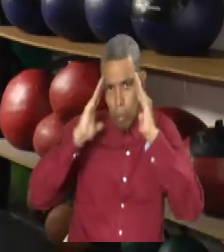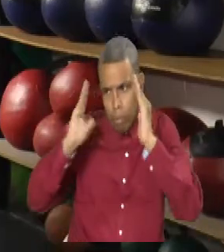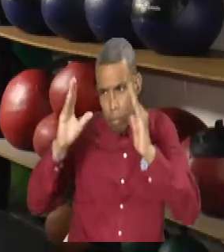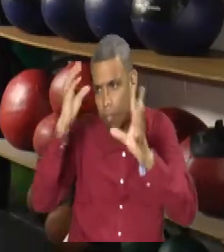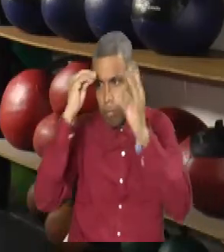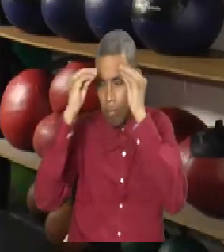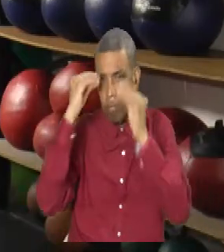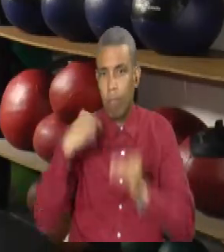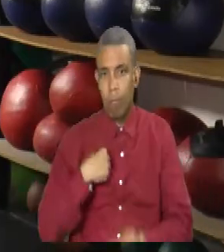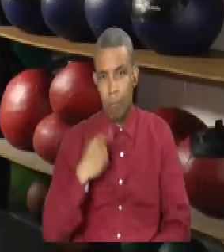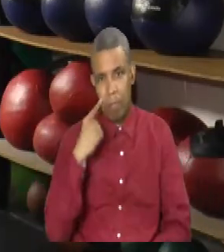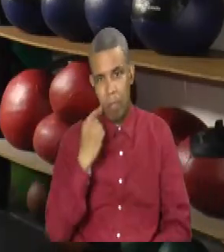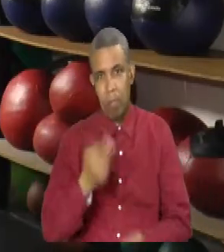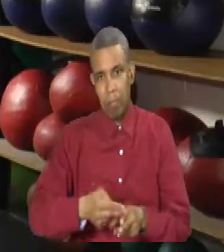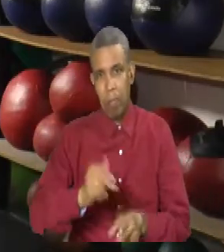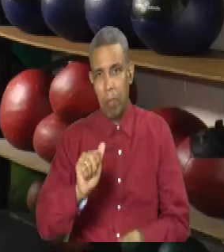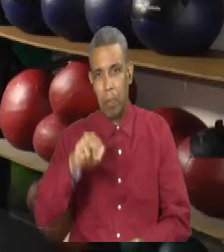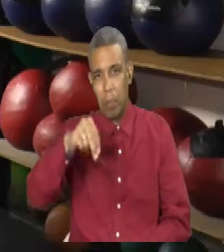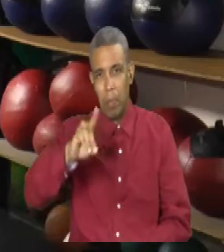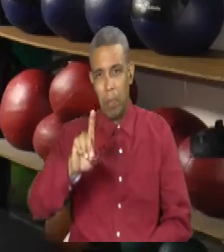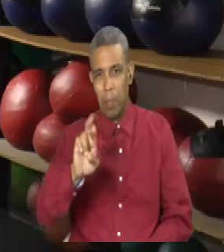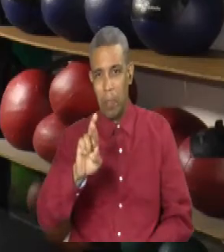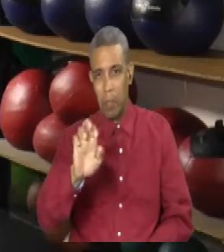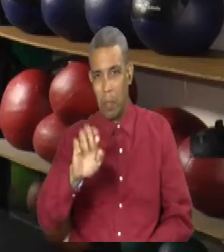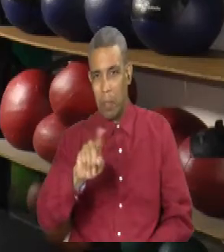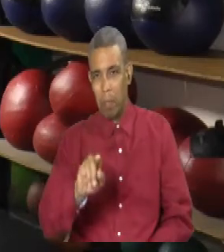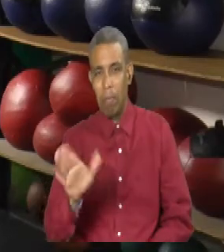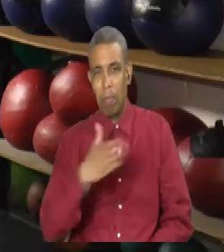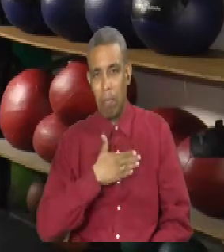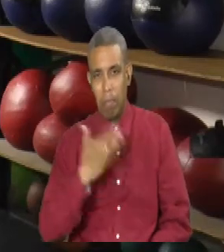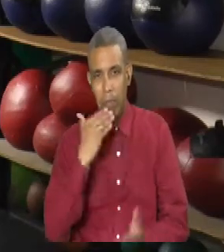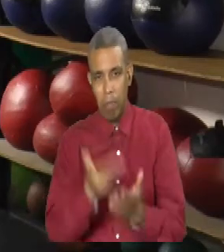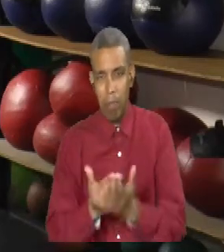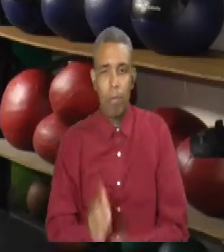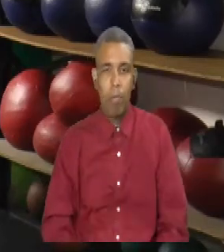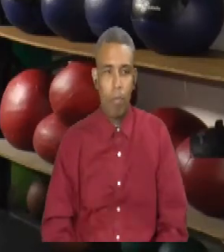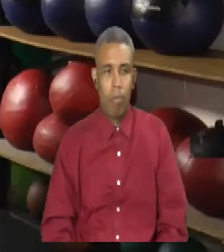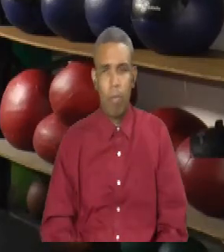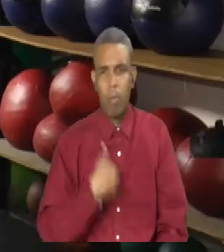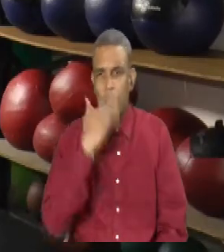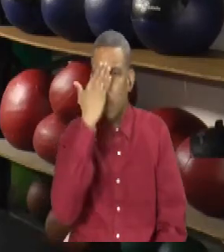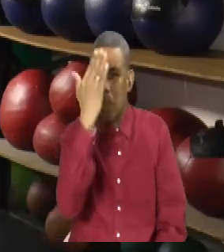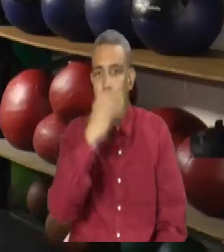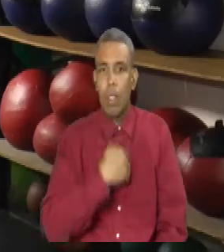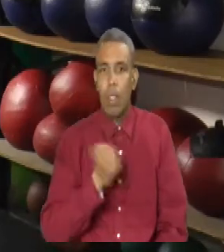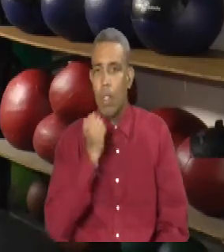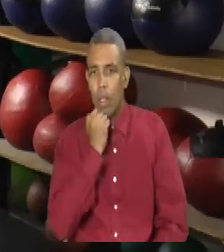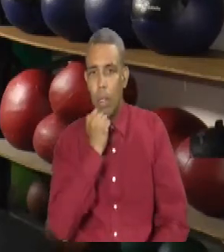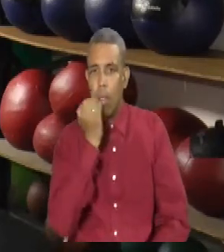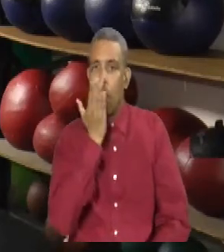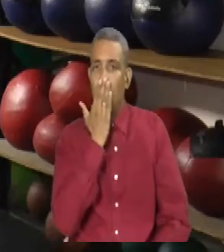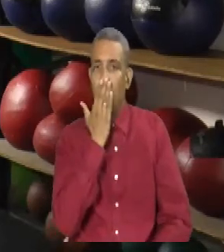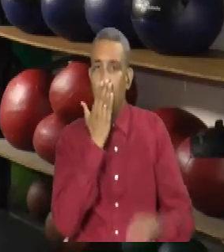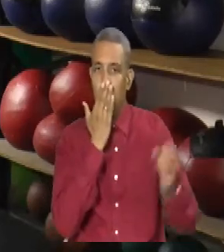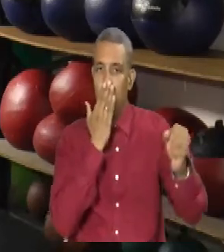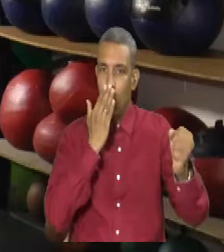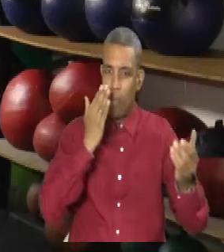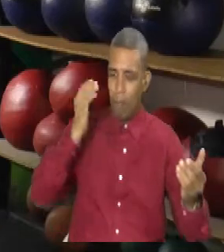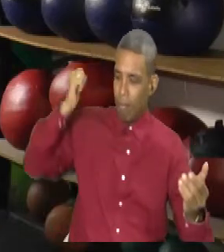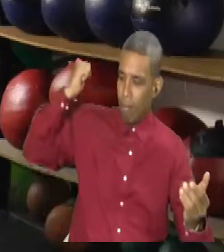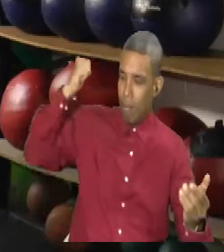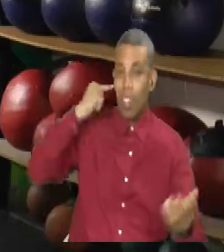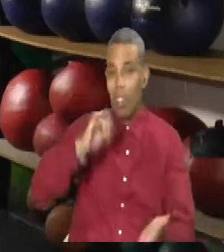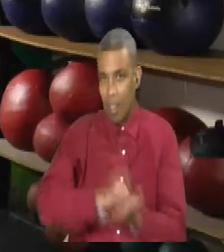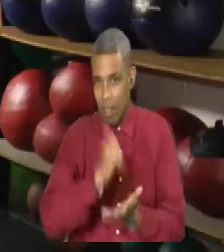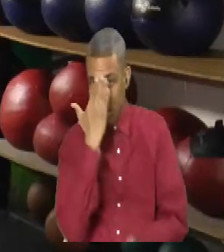Andrés Urán, de Zona Training 36, estamos ubicados frente al Monumento Cacique Pipatón, en la avenida 36, los